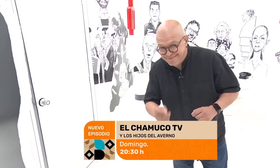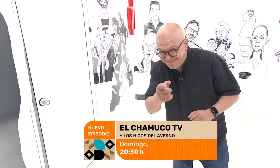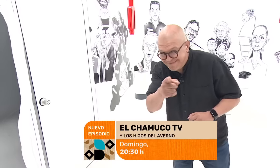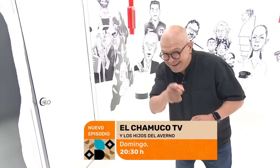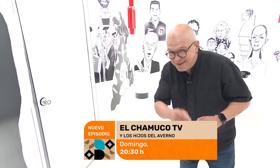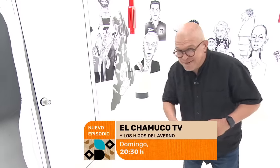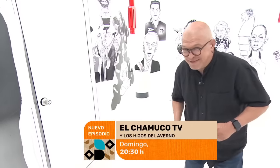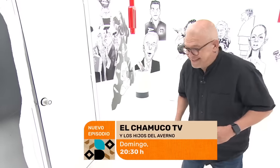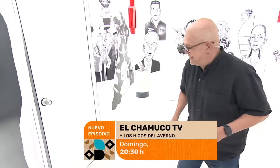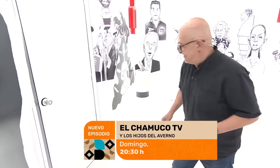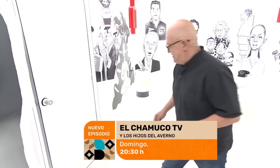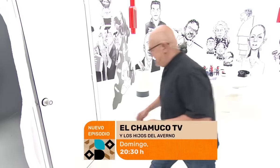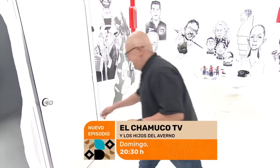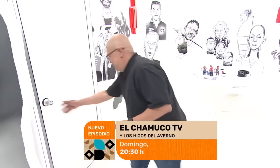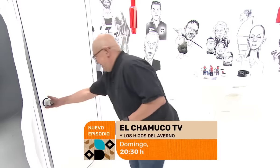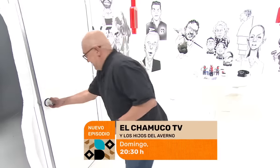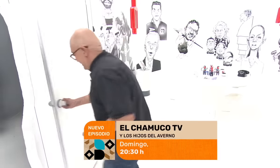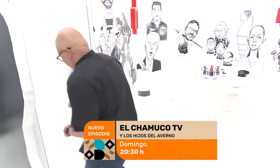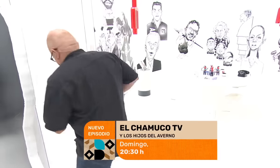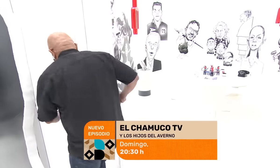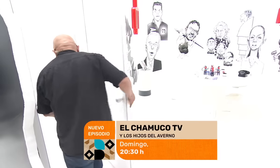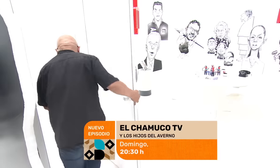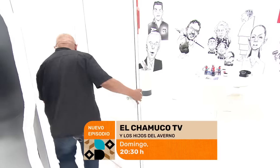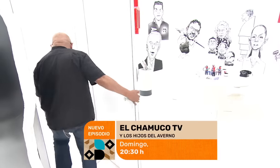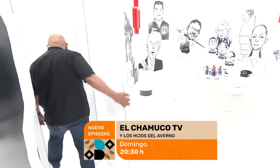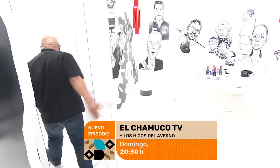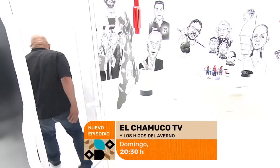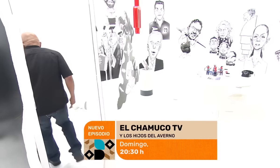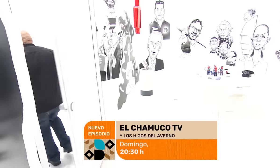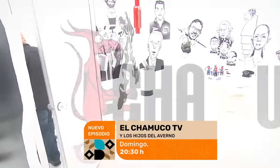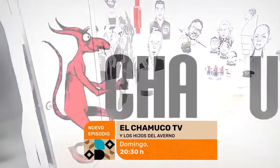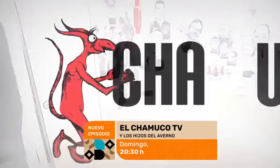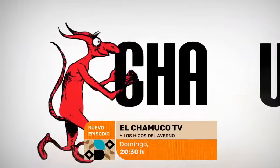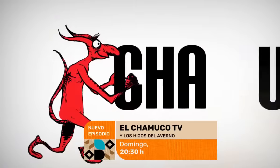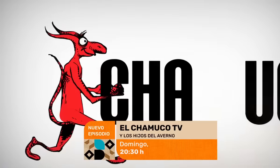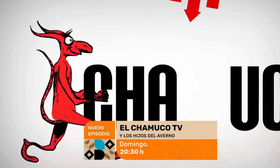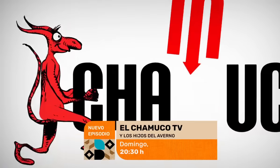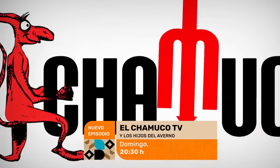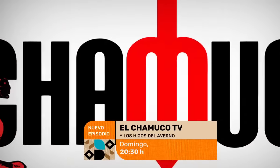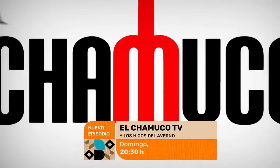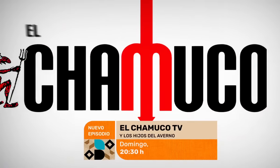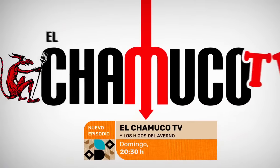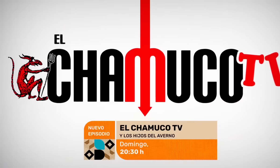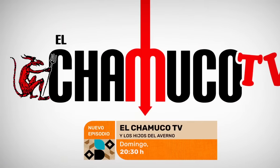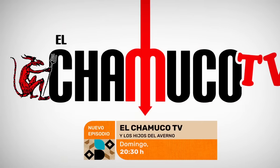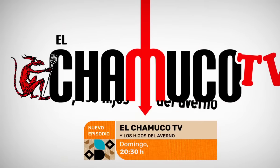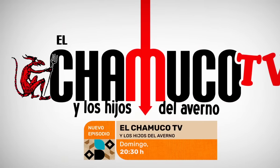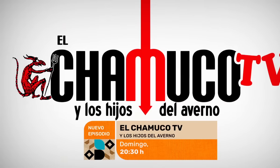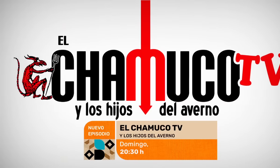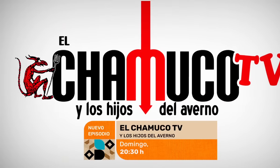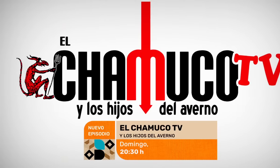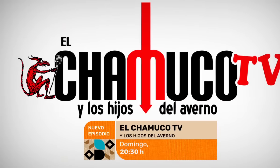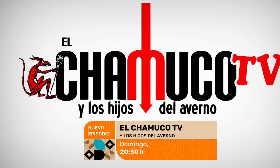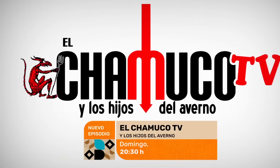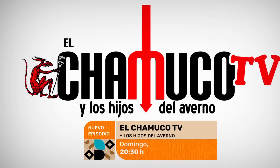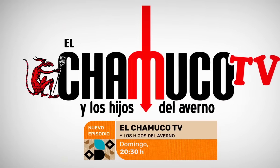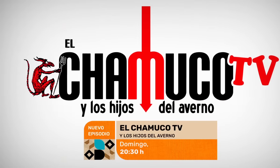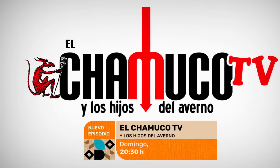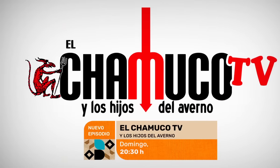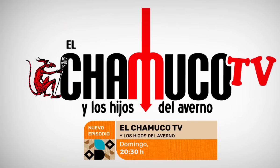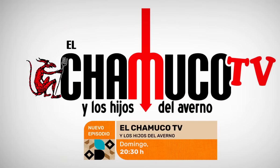Obrador. Ahí nos vemos. Domingo, 20:30 horas.